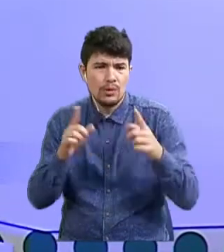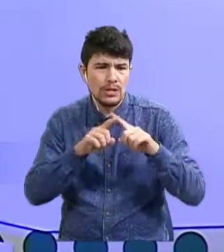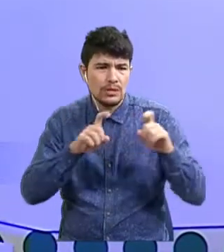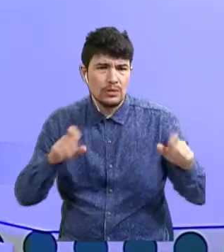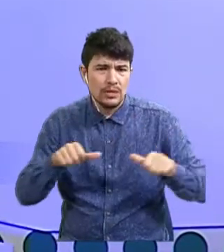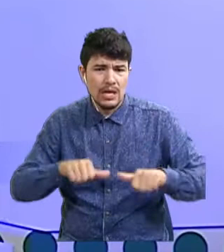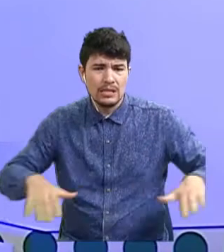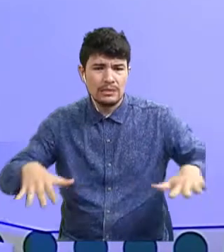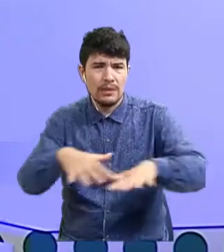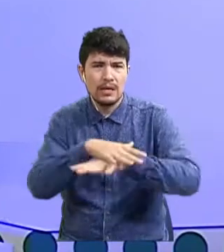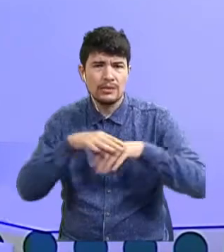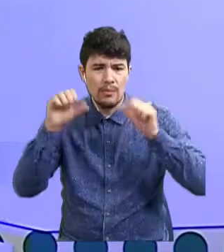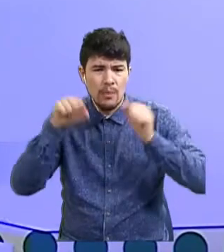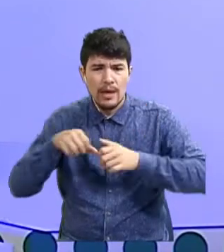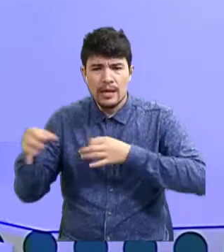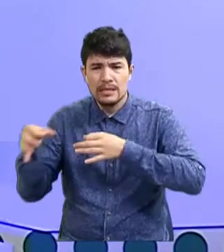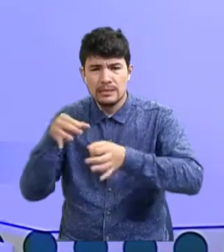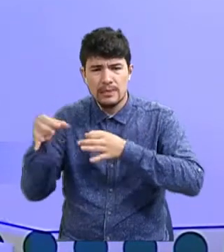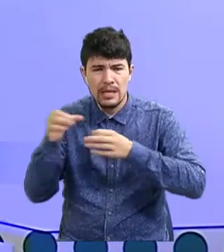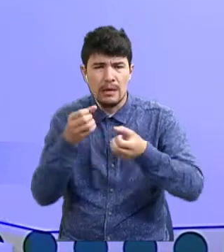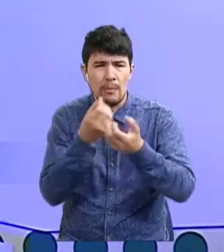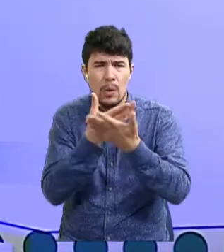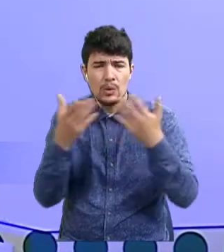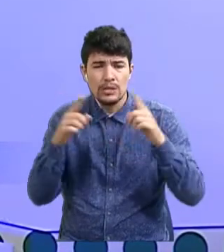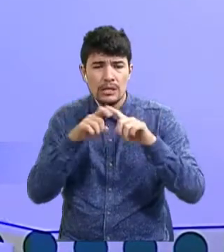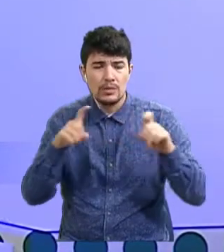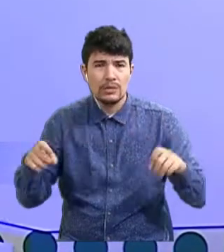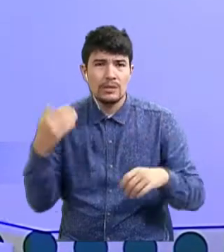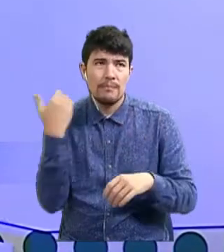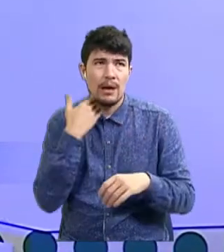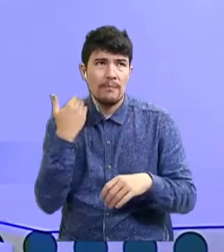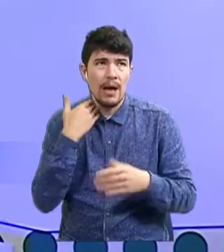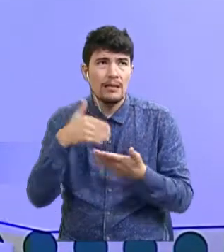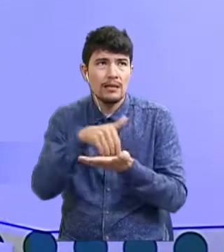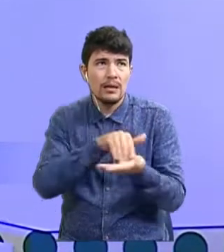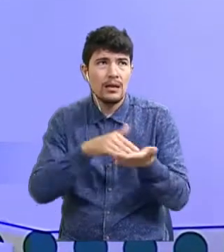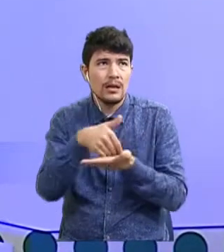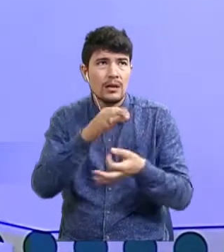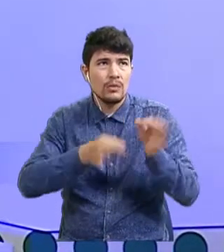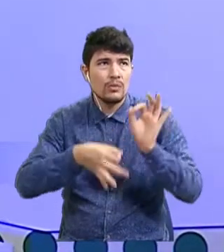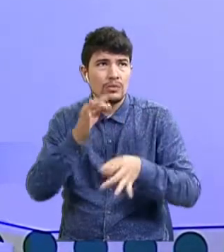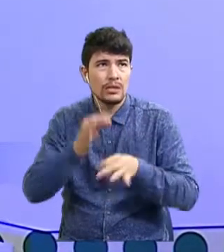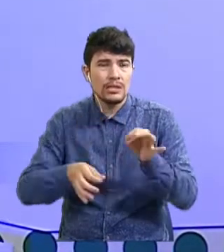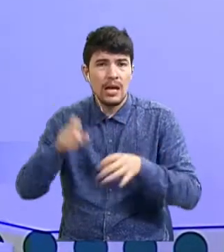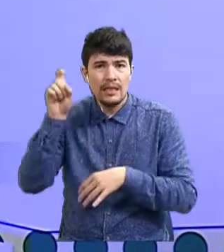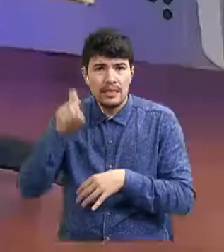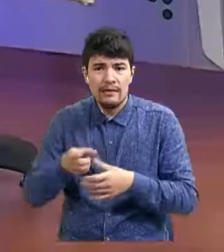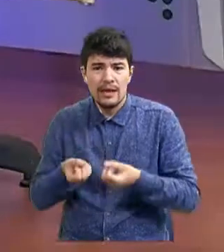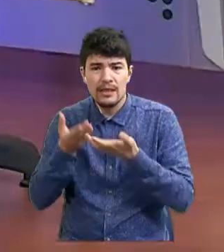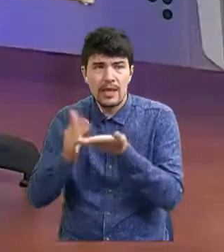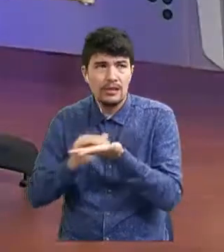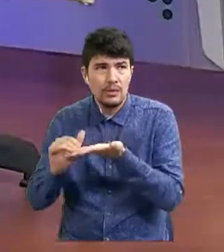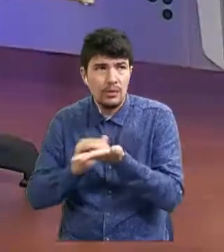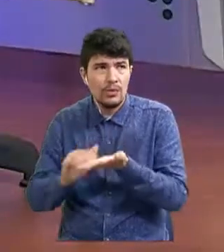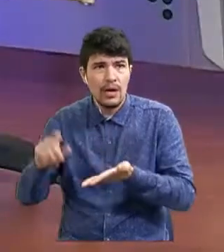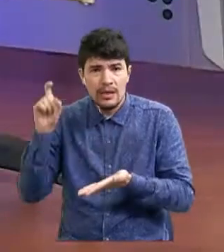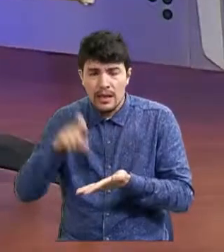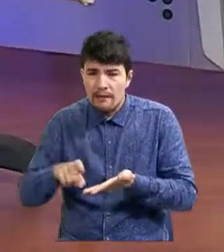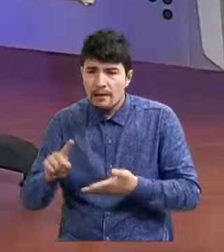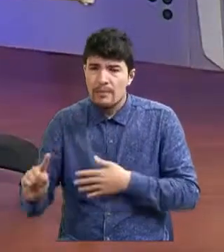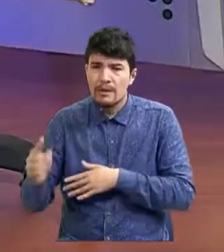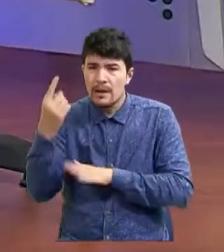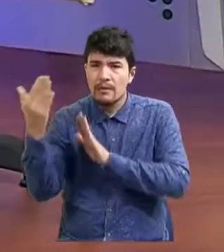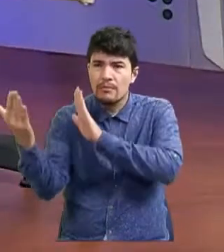espacio fuera grandísimo, pudiera uno explicar tantas cosas, claro. que hay falencias en la justicia que deben ser arregladas y deben ser llevadas